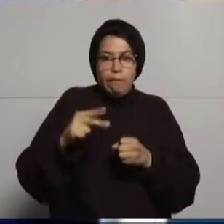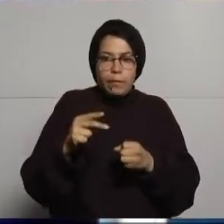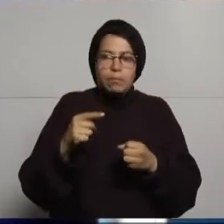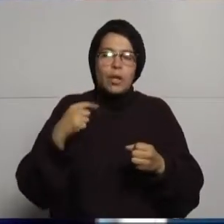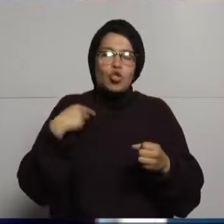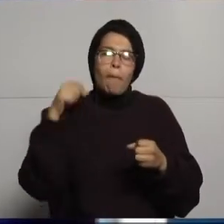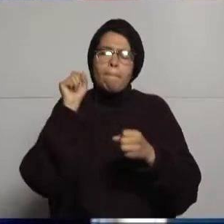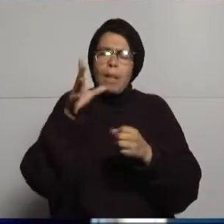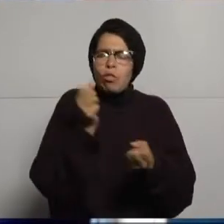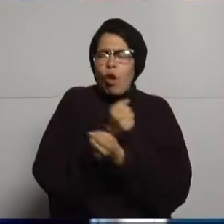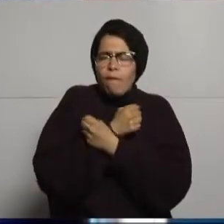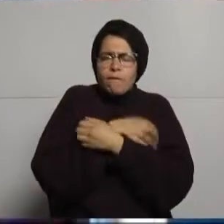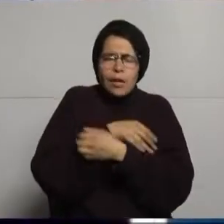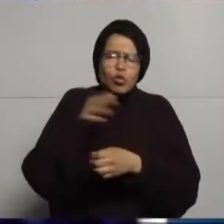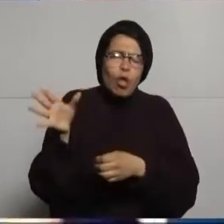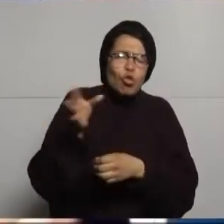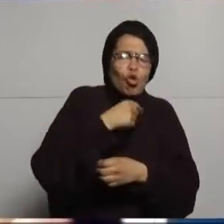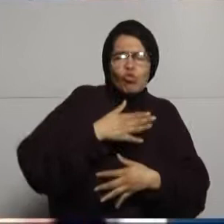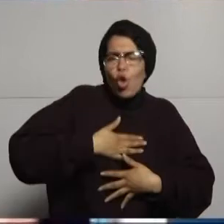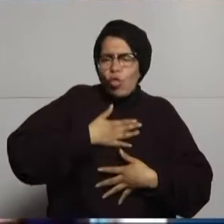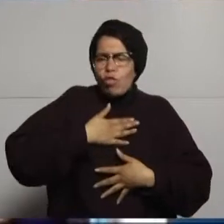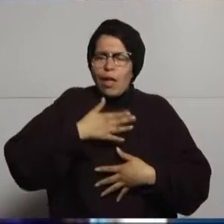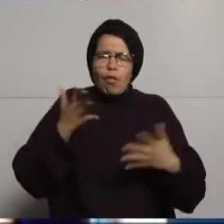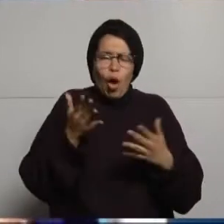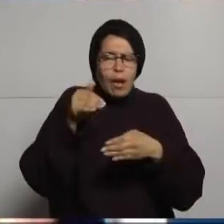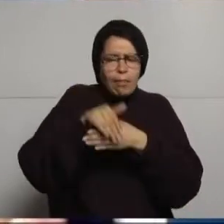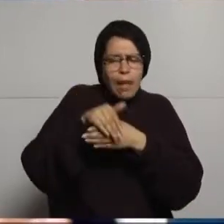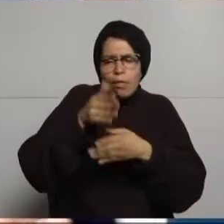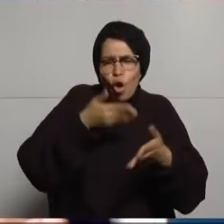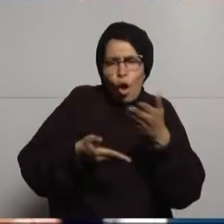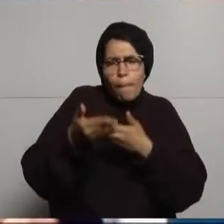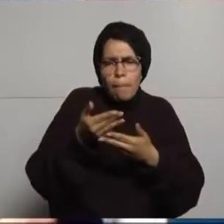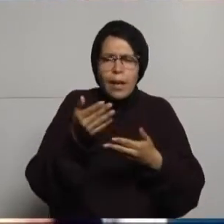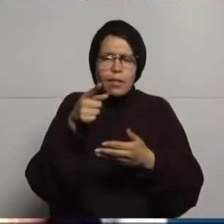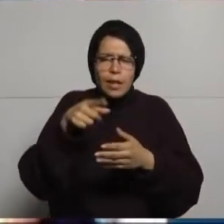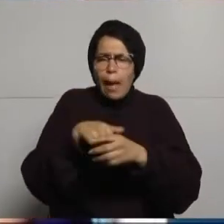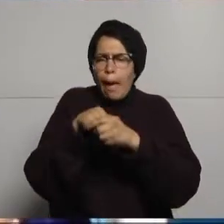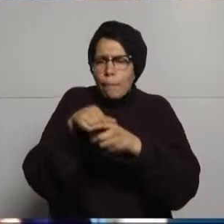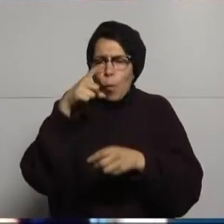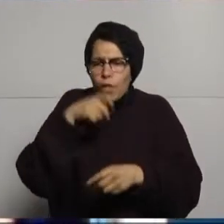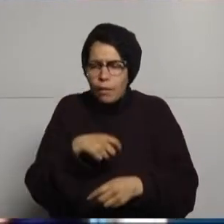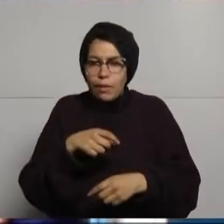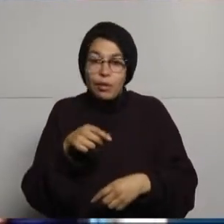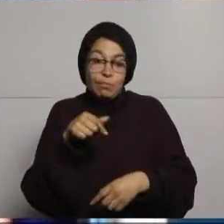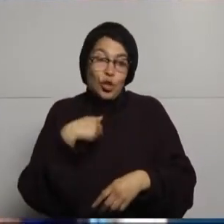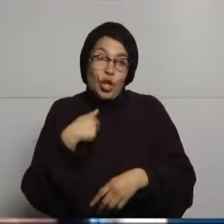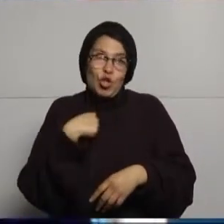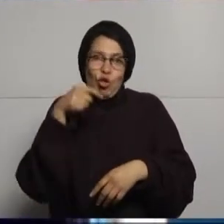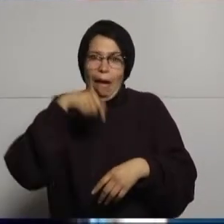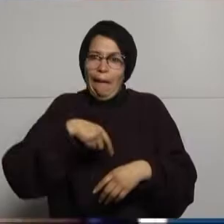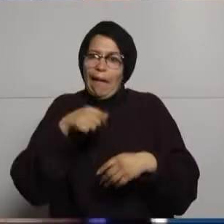todos ustedes. Encantado realmente de compartir esta tarde con los amigos de Montevideo. Bien, me quedo con el frío de Montevideo